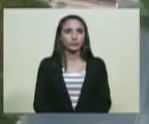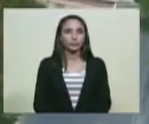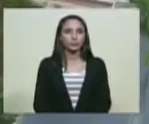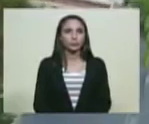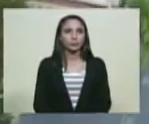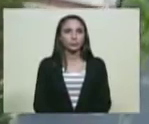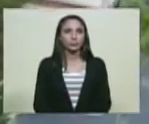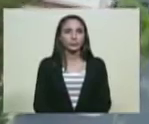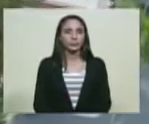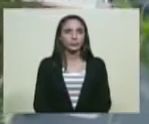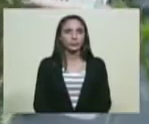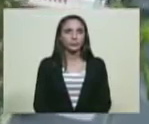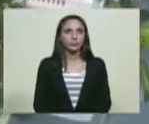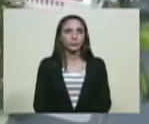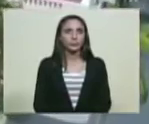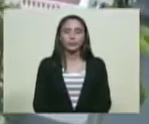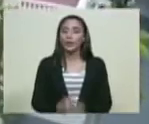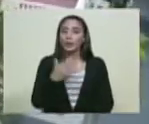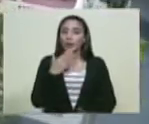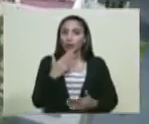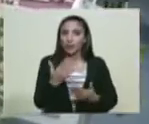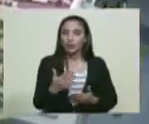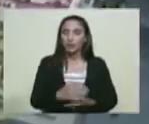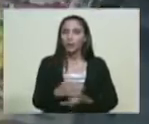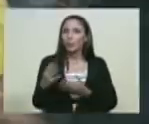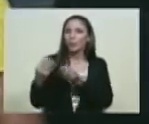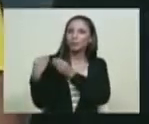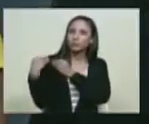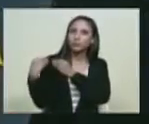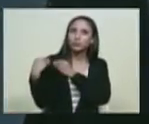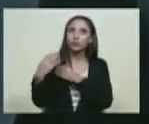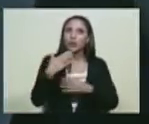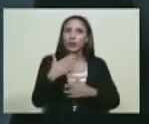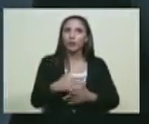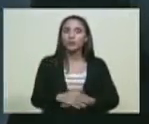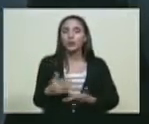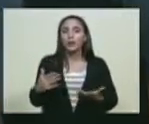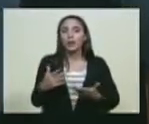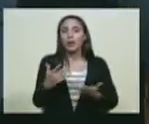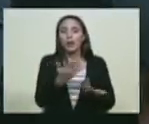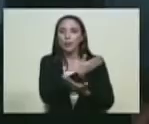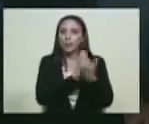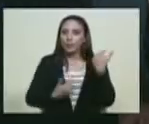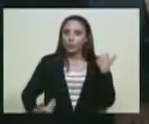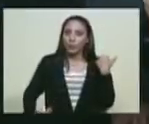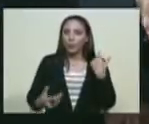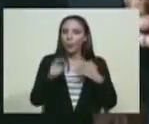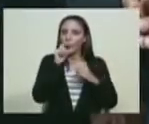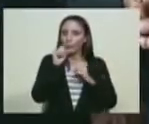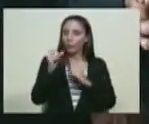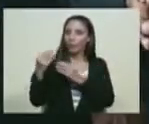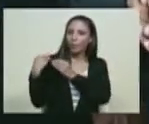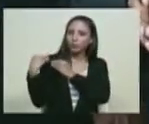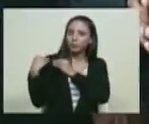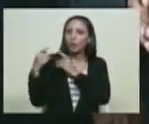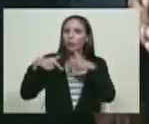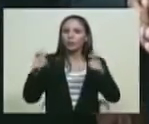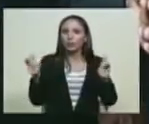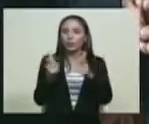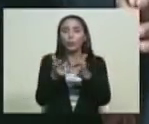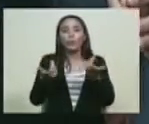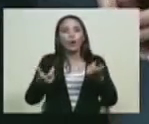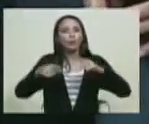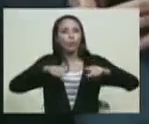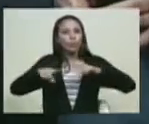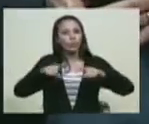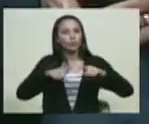Bueno, hemos agradecido esta convocatoria que nos ha formulado el jefe de Estado de Venezuela para la coordinación